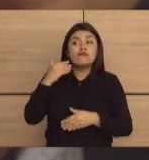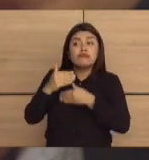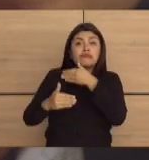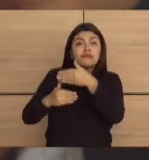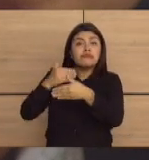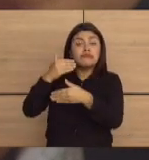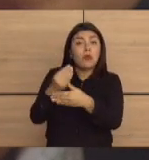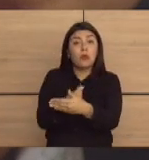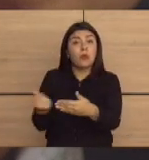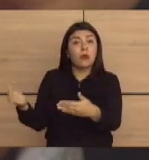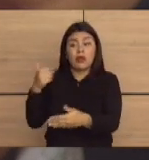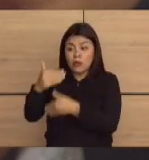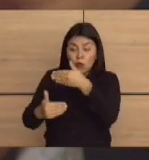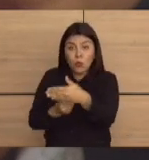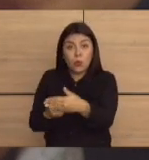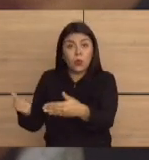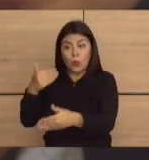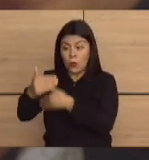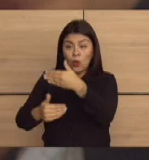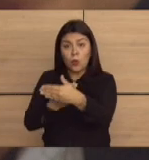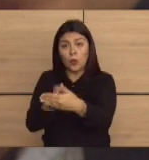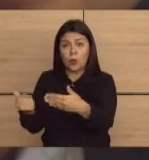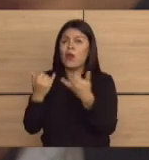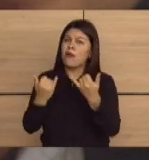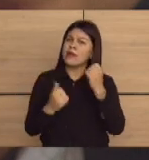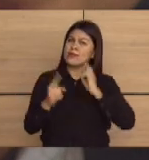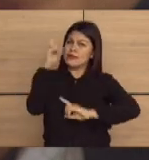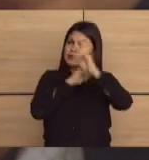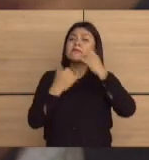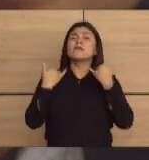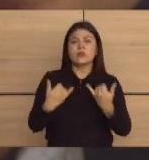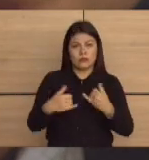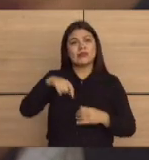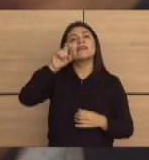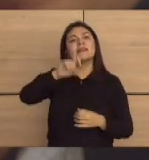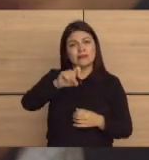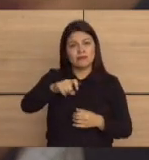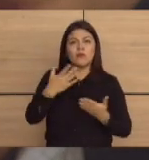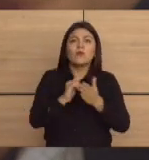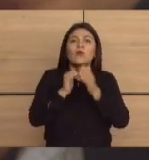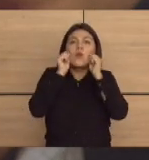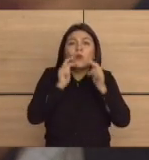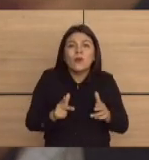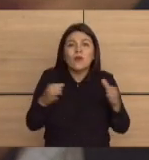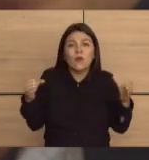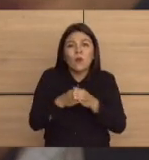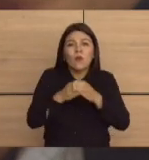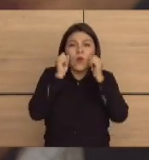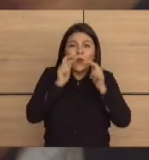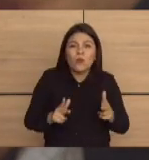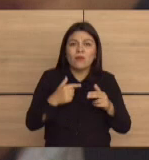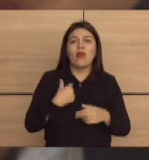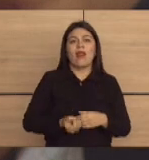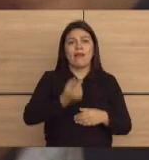perdido. Y profundamente quiero hacer la reflexión sobre la necesidad de volver al humanismo, de entender que el